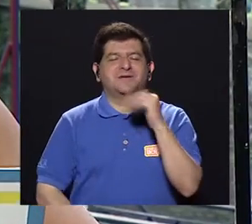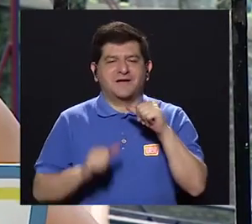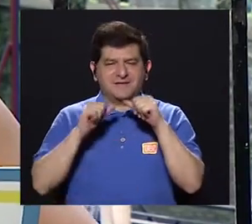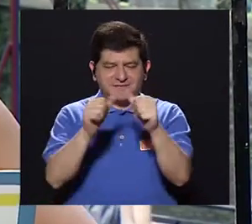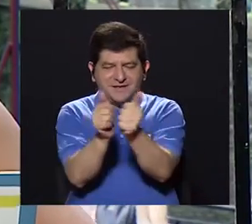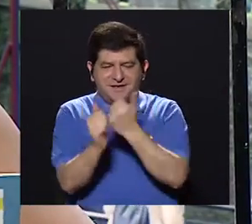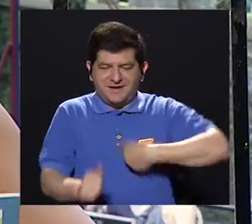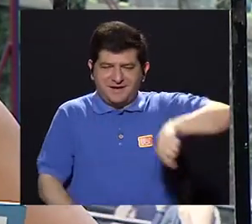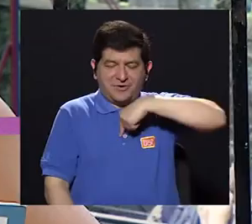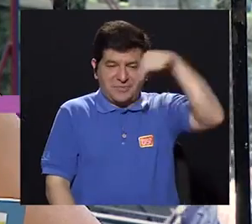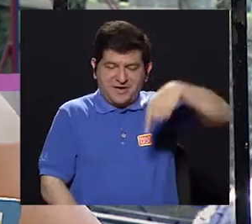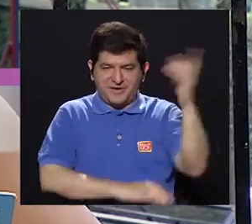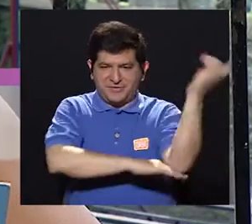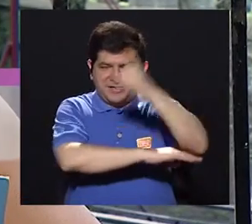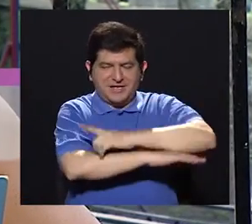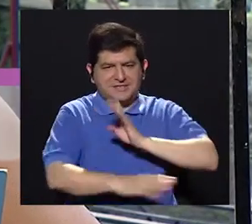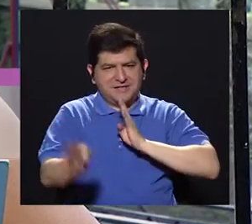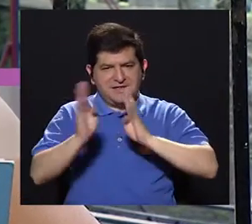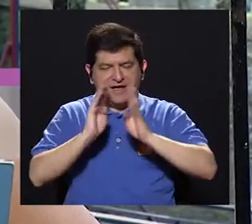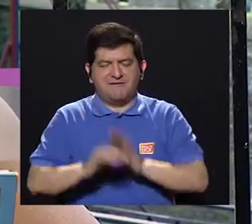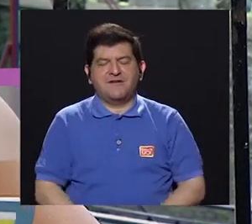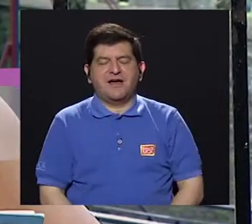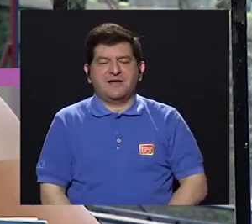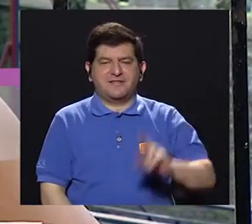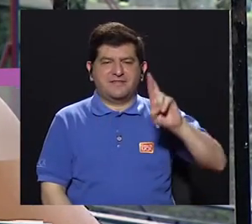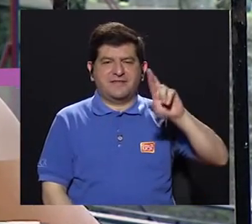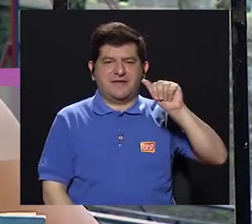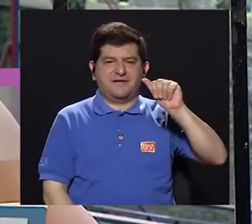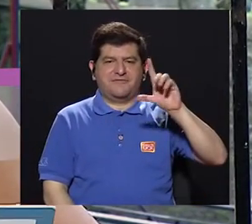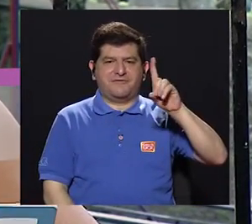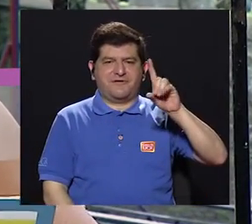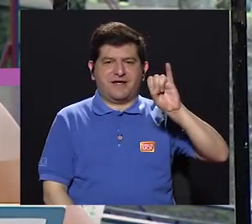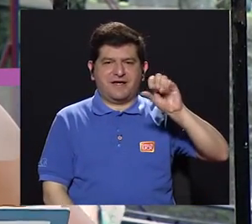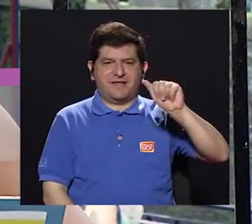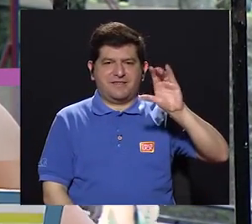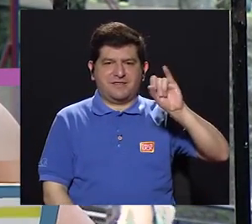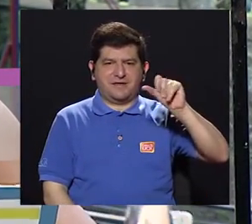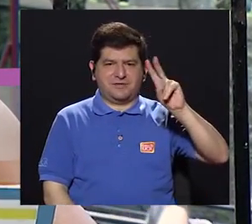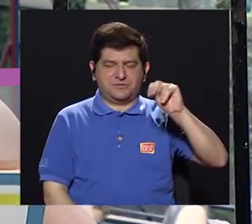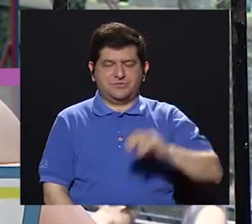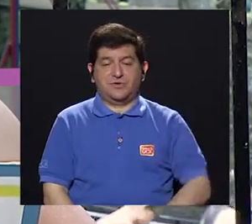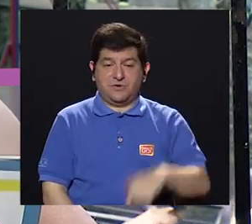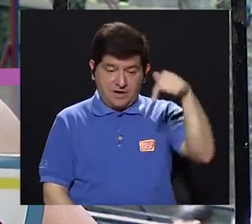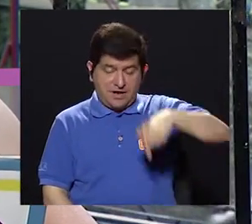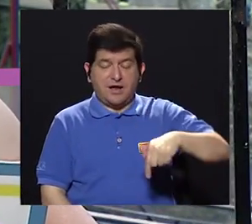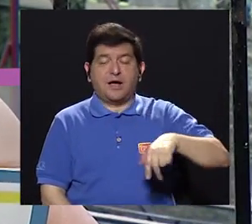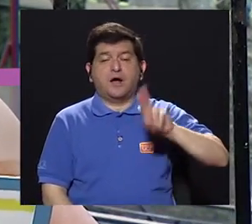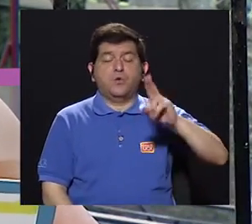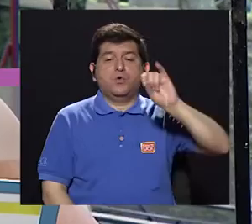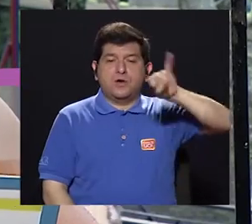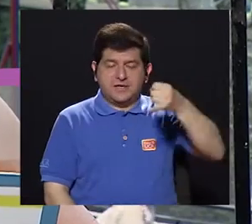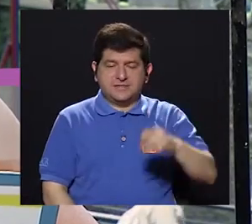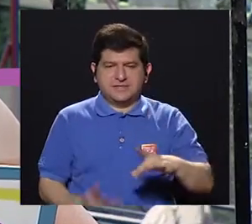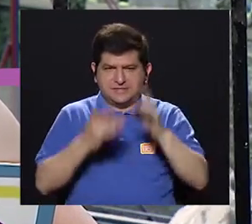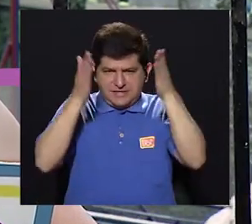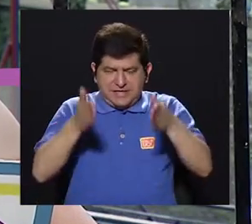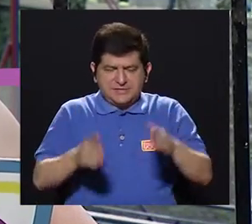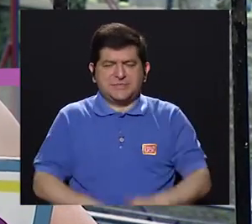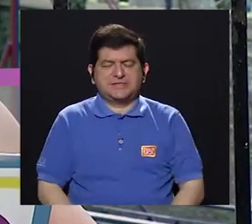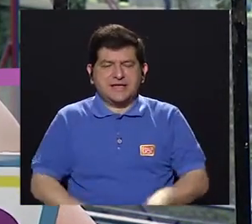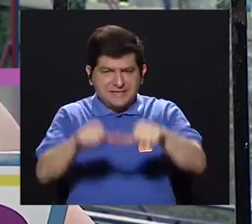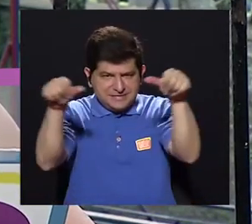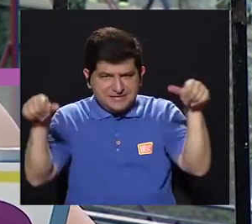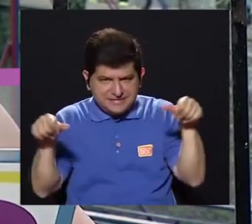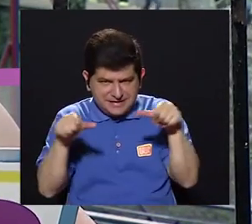Gracias por continuar con nosotros el día de hoy conversando acerca de la radiación, y para eso nos acompaña el señor Ulises Jiménez, imagenólogo